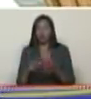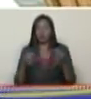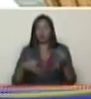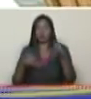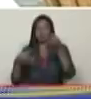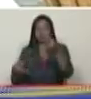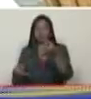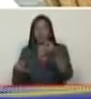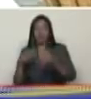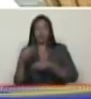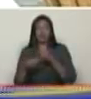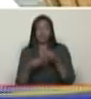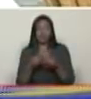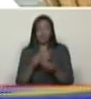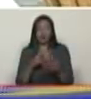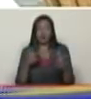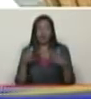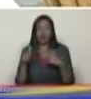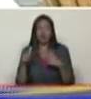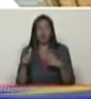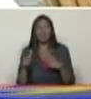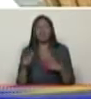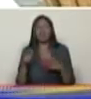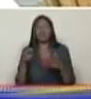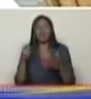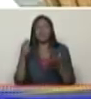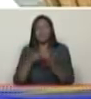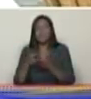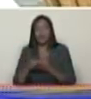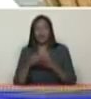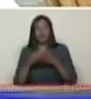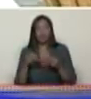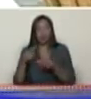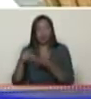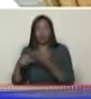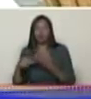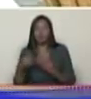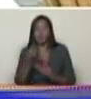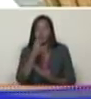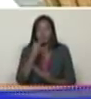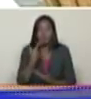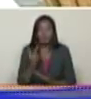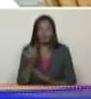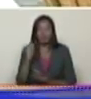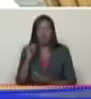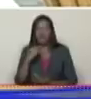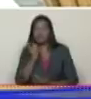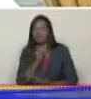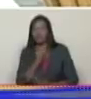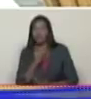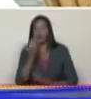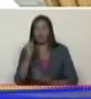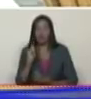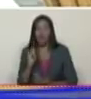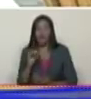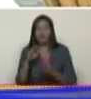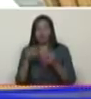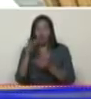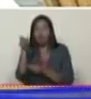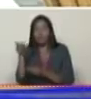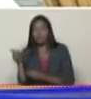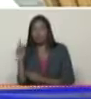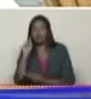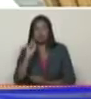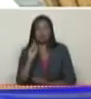llevar para que se liberen los recursos y se paguen los recursos de los tratamientos de los enfermos y de las personas